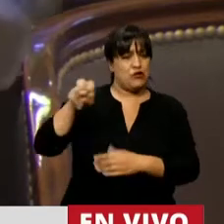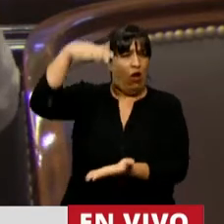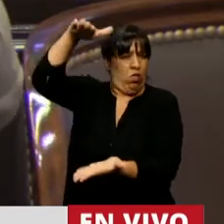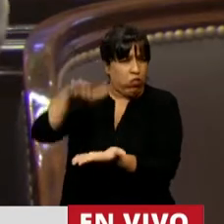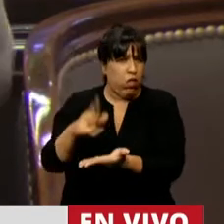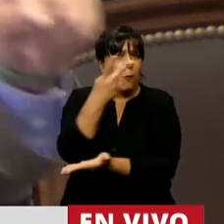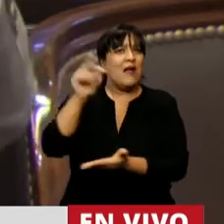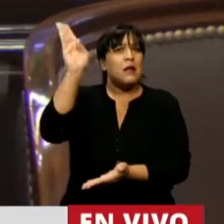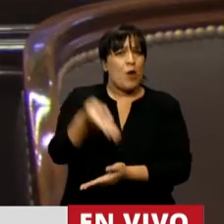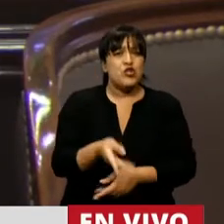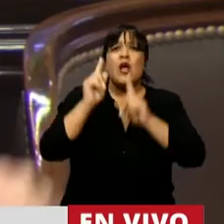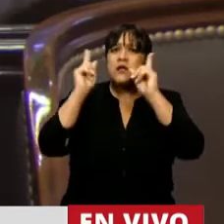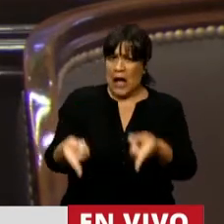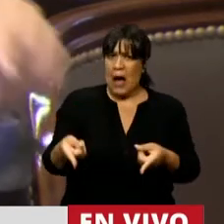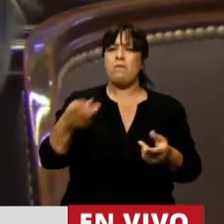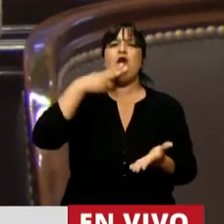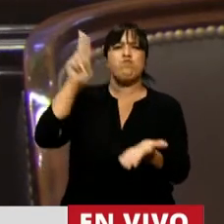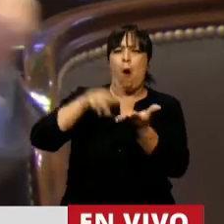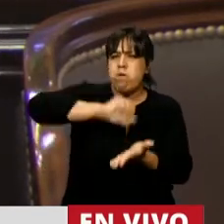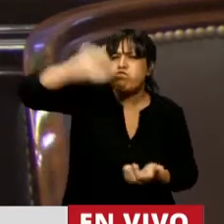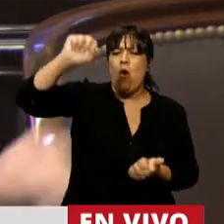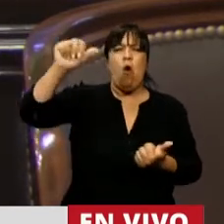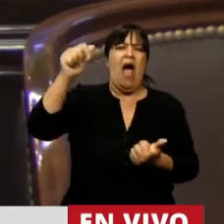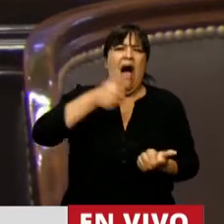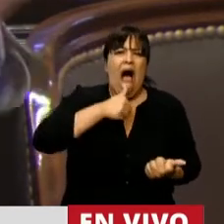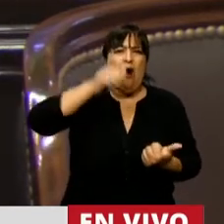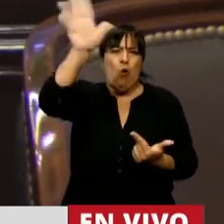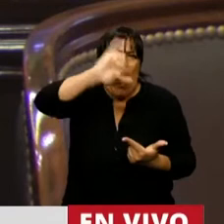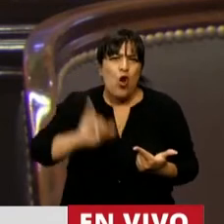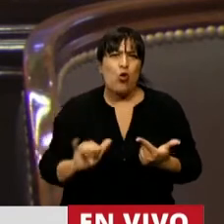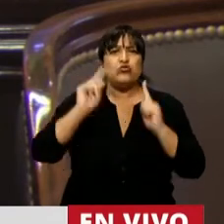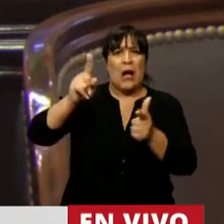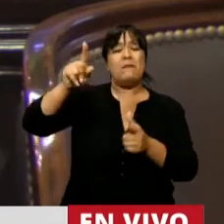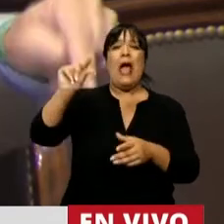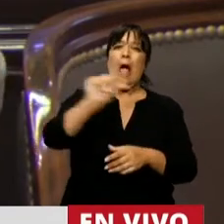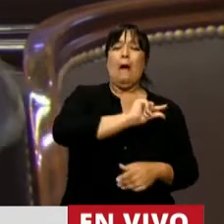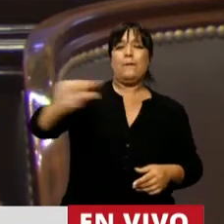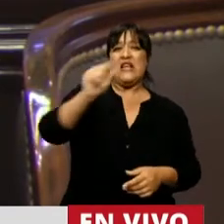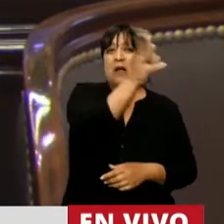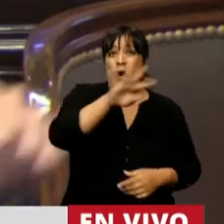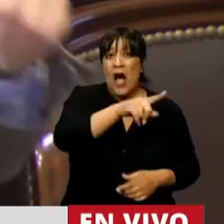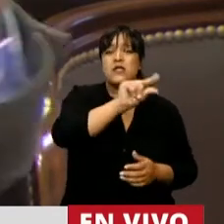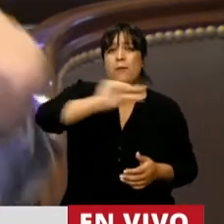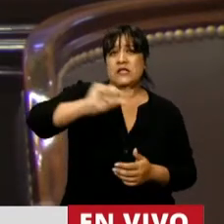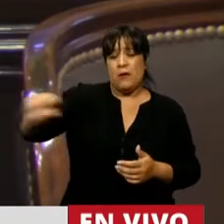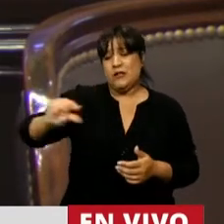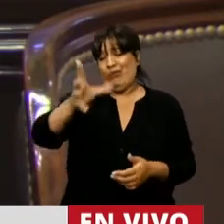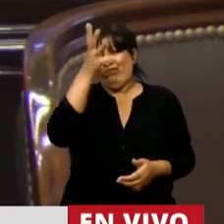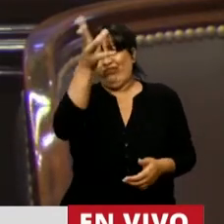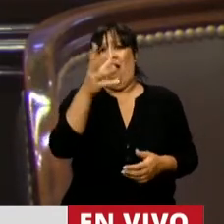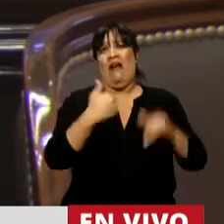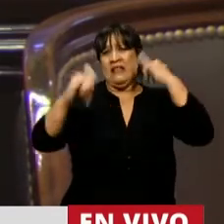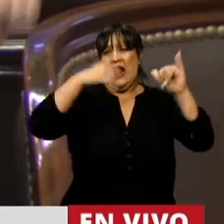sino que también le metió el tarifazo en el agua en la luz y nos endeudó con esos préstamos usurarios por eso señor